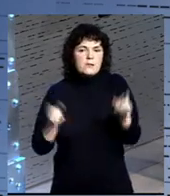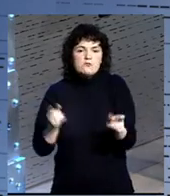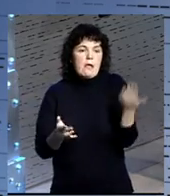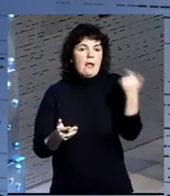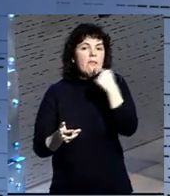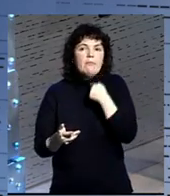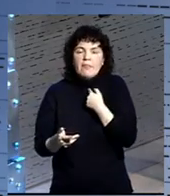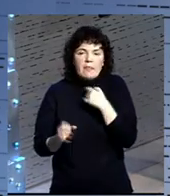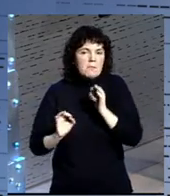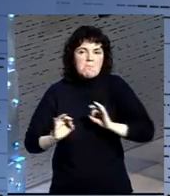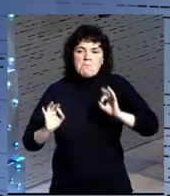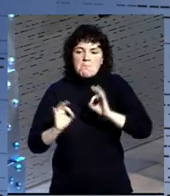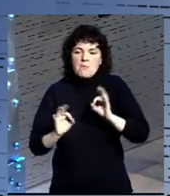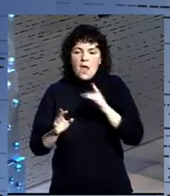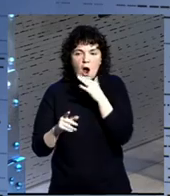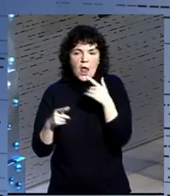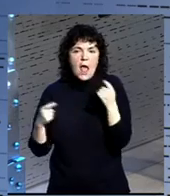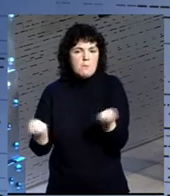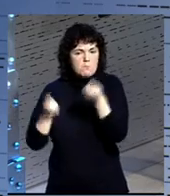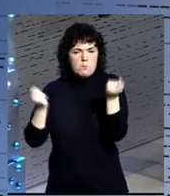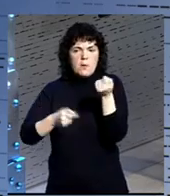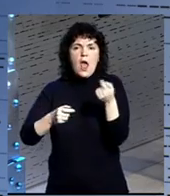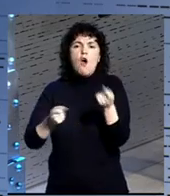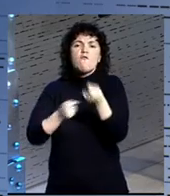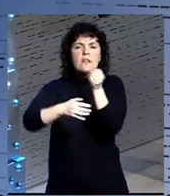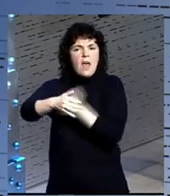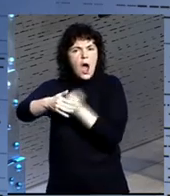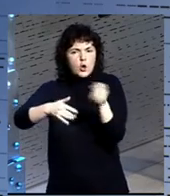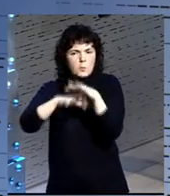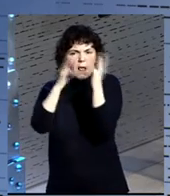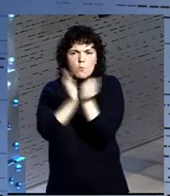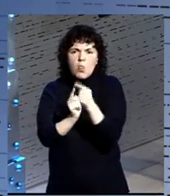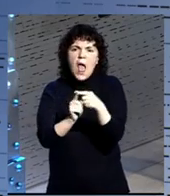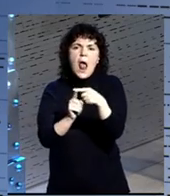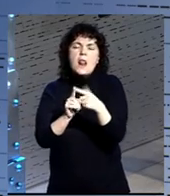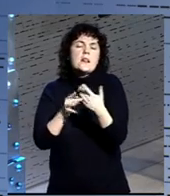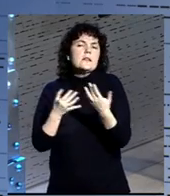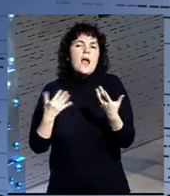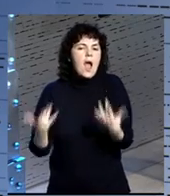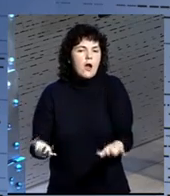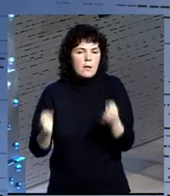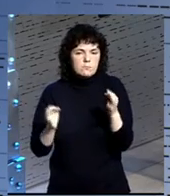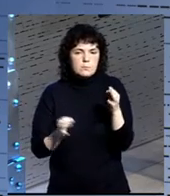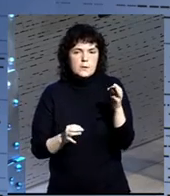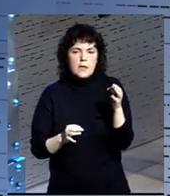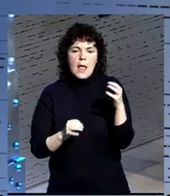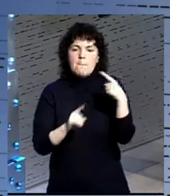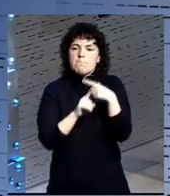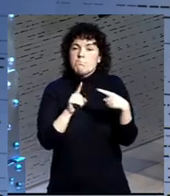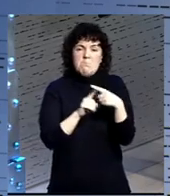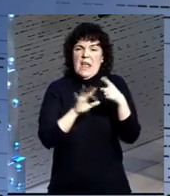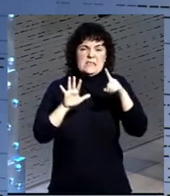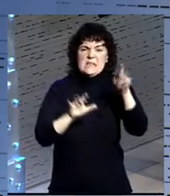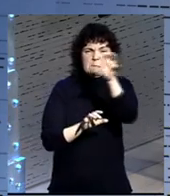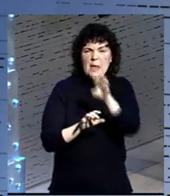gran potencial de oferta de ahorro a nivel global está en media docena de economías emergentes? ¿Quién